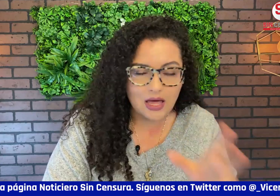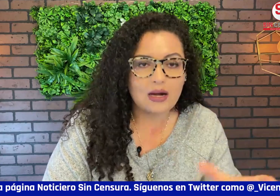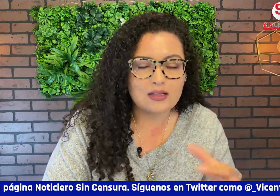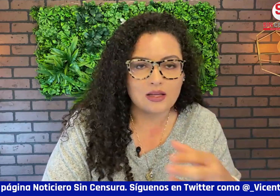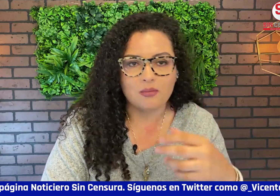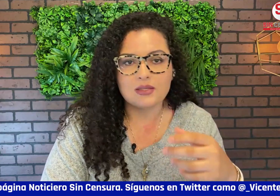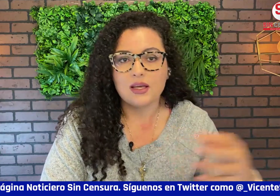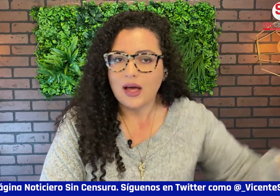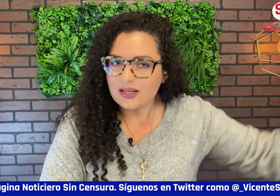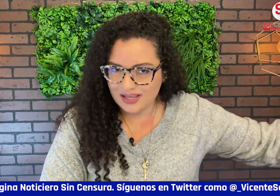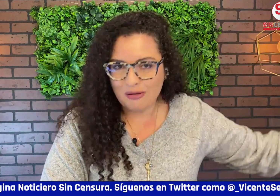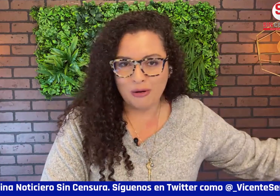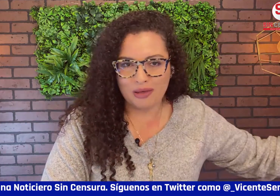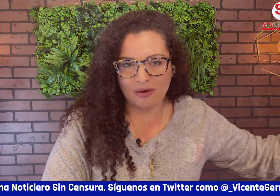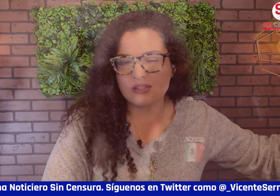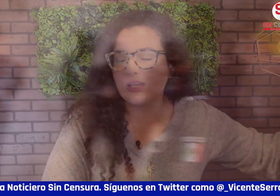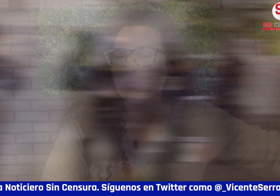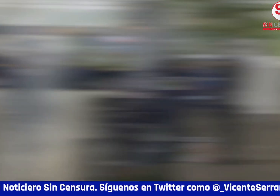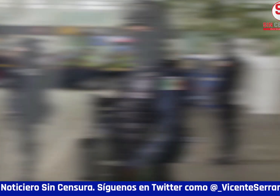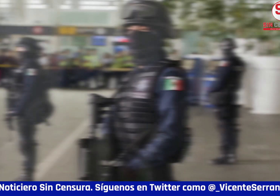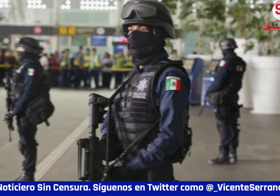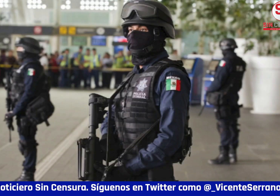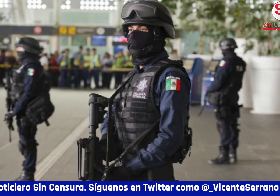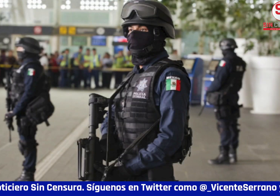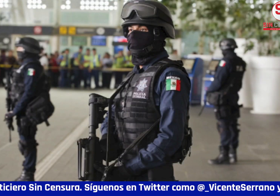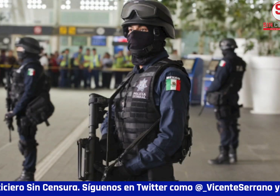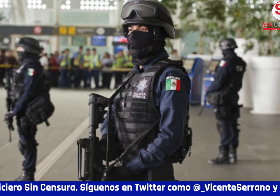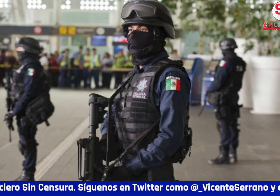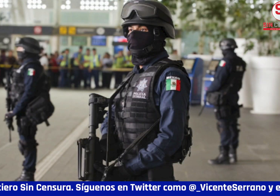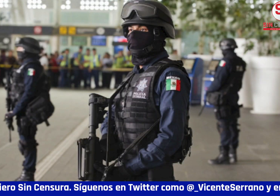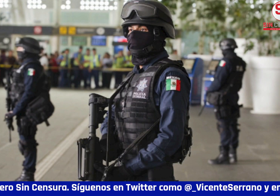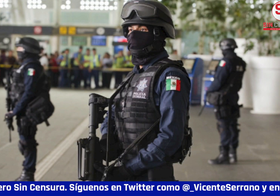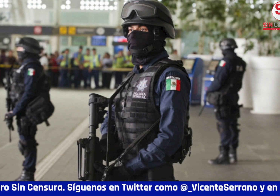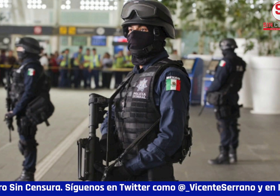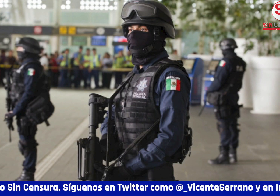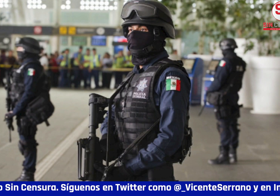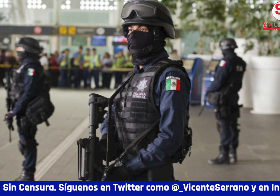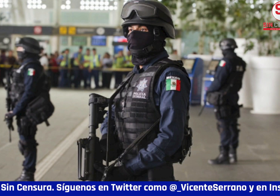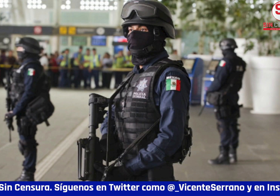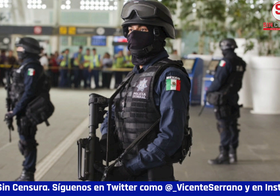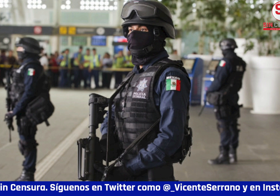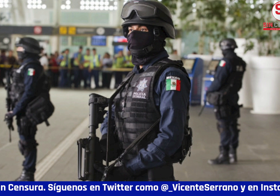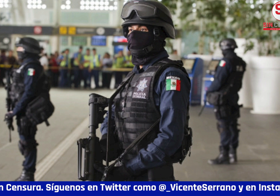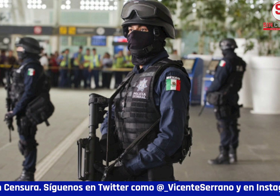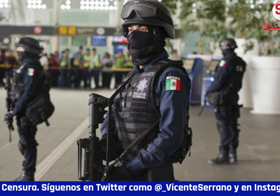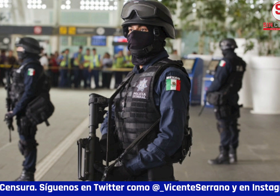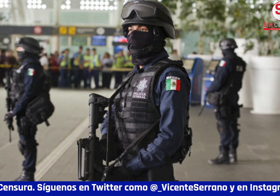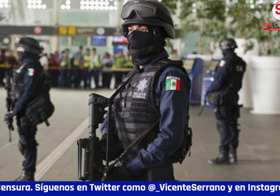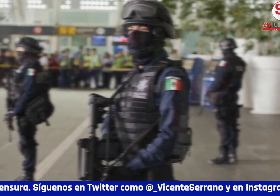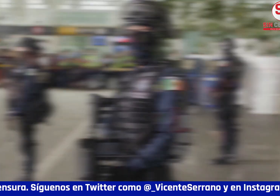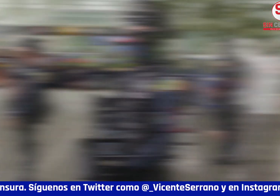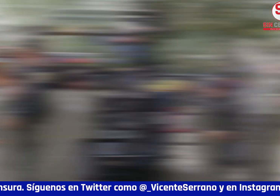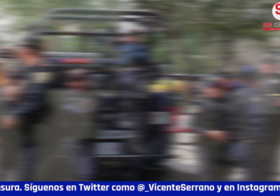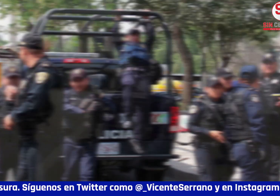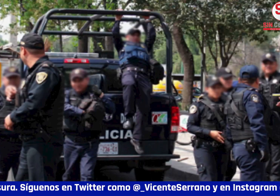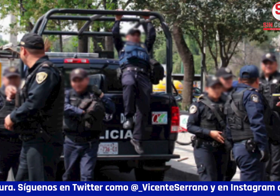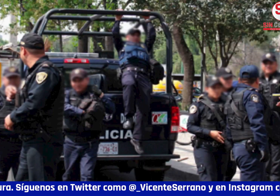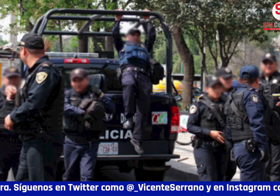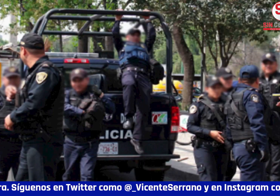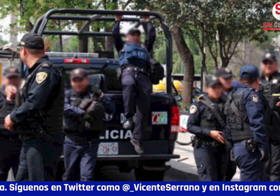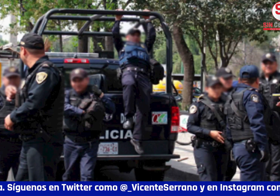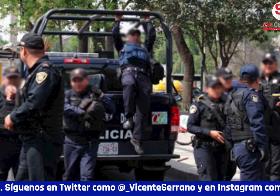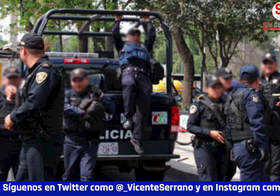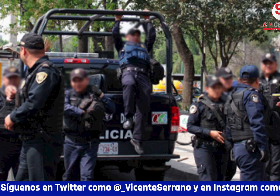terroristas, de darles armas, ha sido el gobierno de Estados Unidos. No sé por qué nos hacemos guajes. Han sido los empresarios que están financiando a